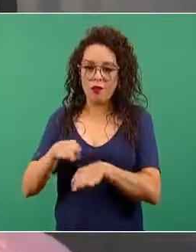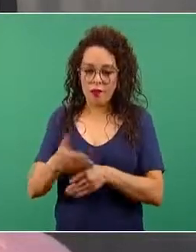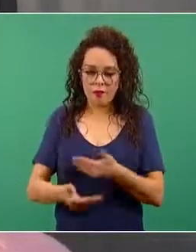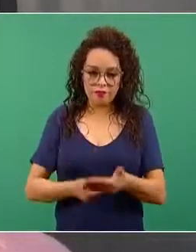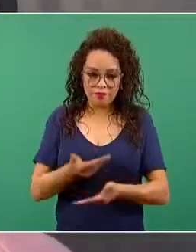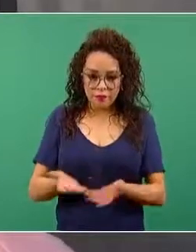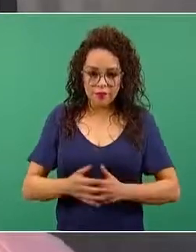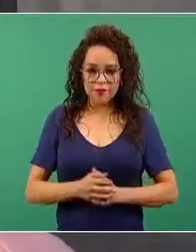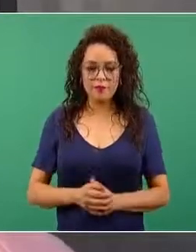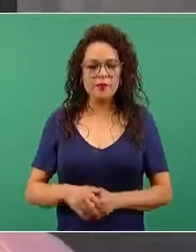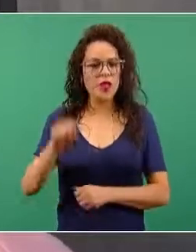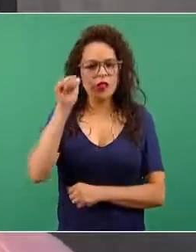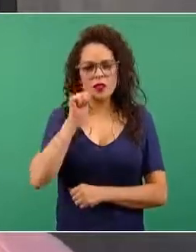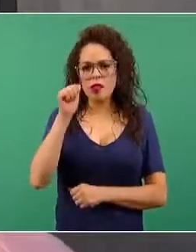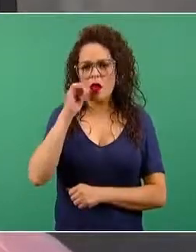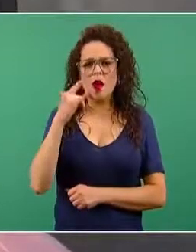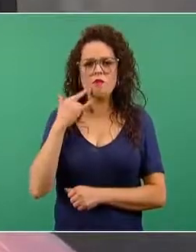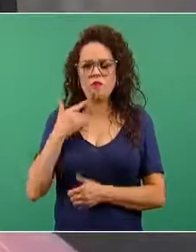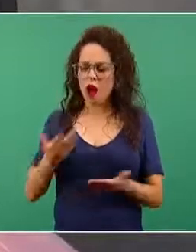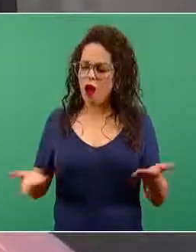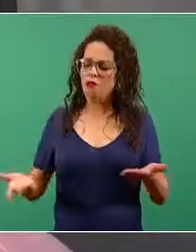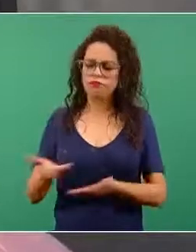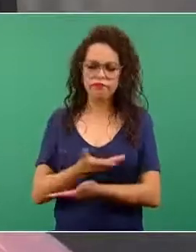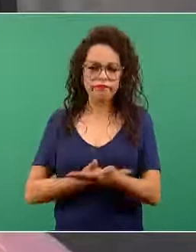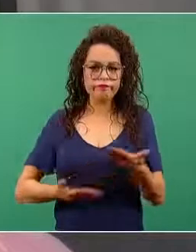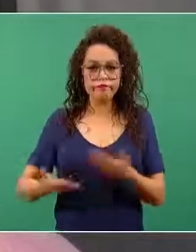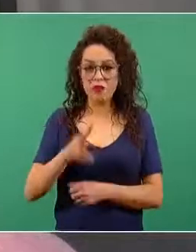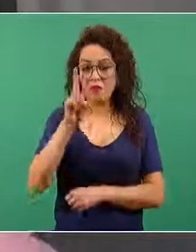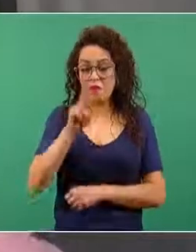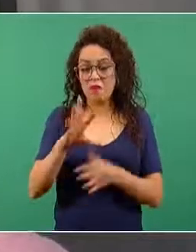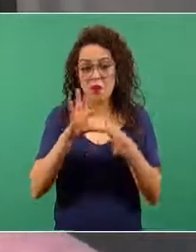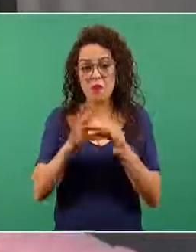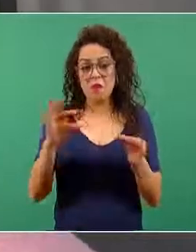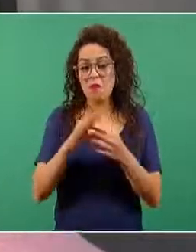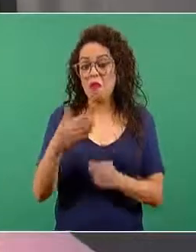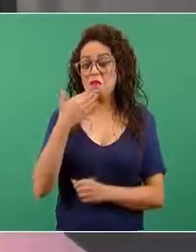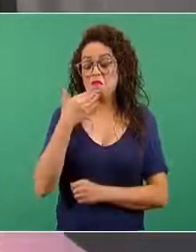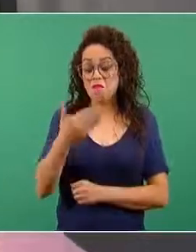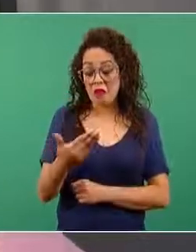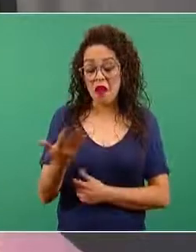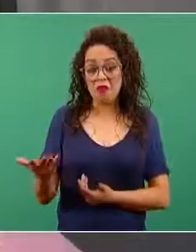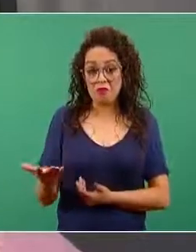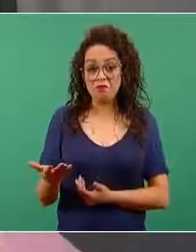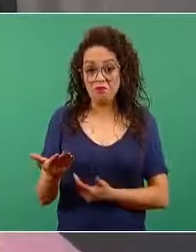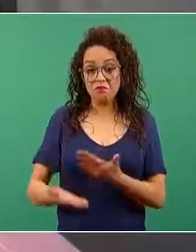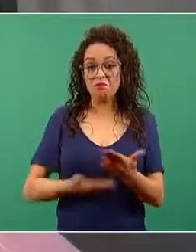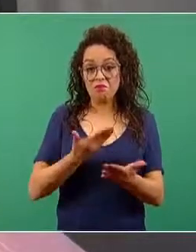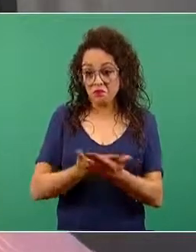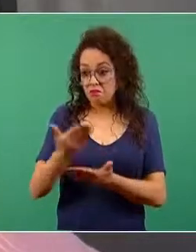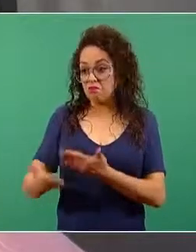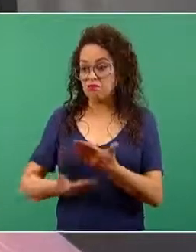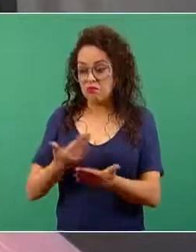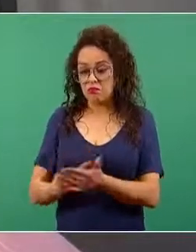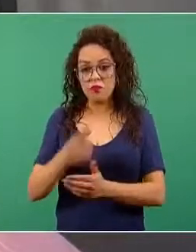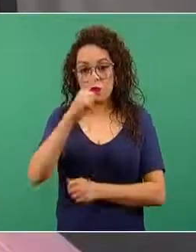en un ambiente muy amigable, muy productivo, muy constructivo, y uno de los temas que precisamente la gobernadora